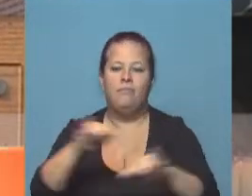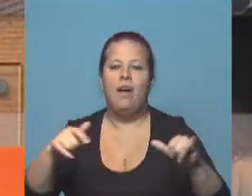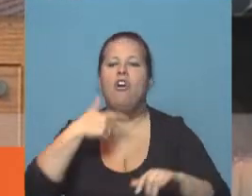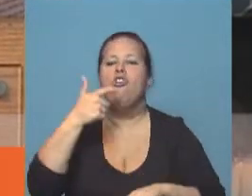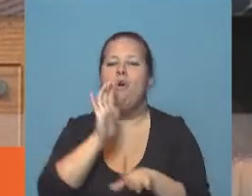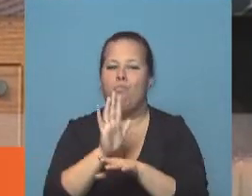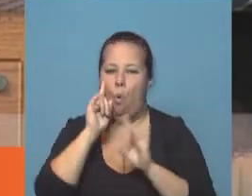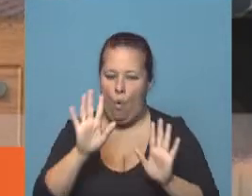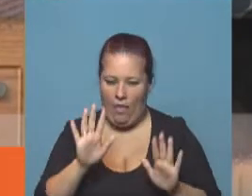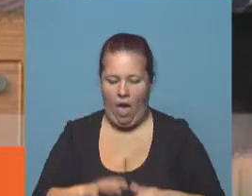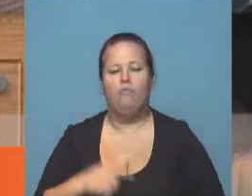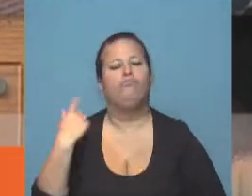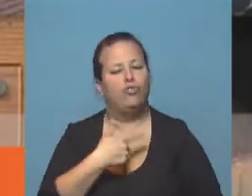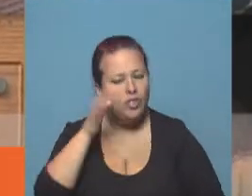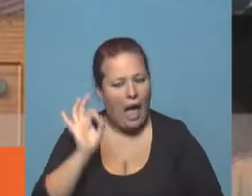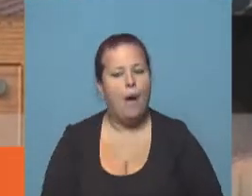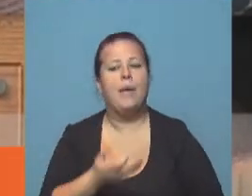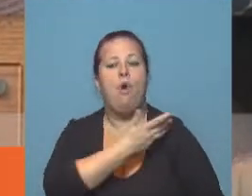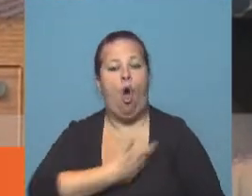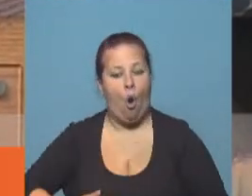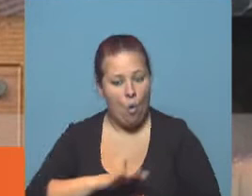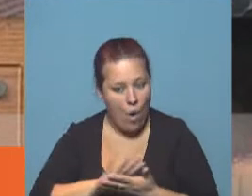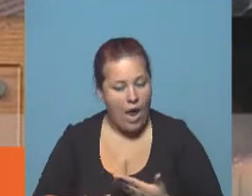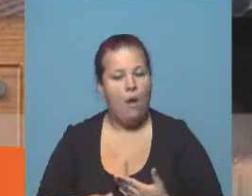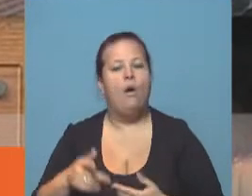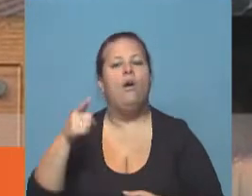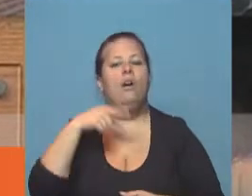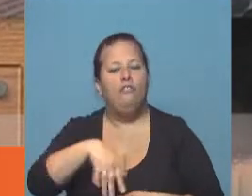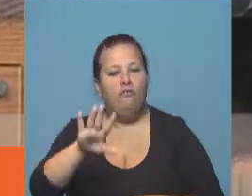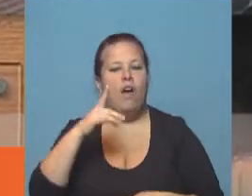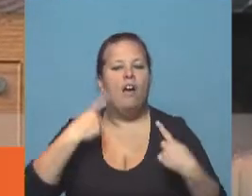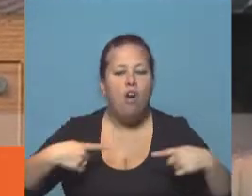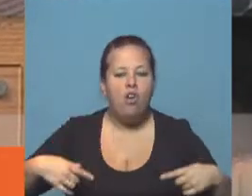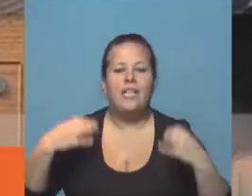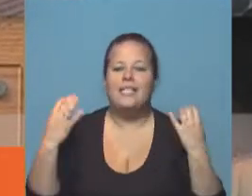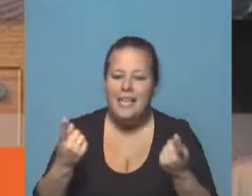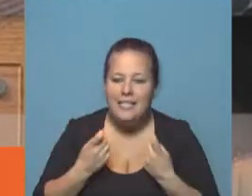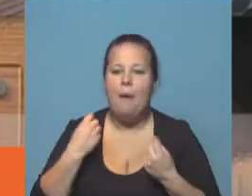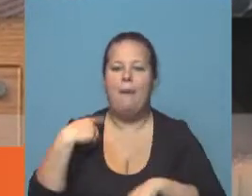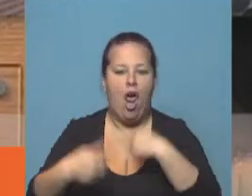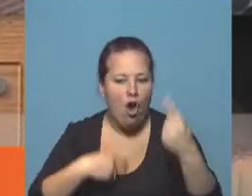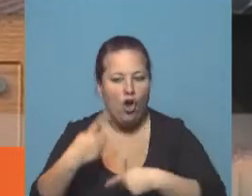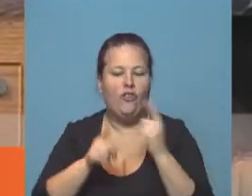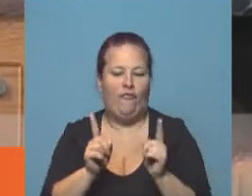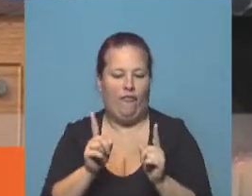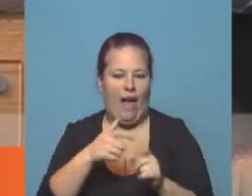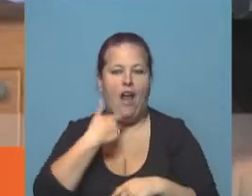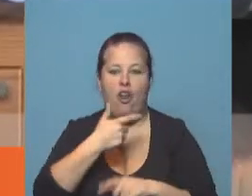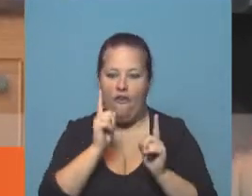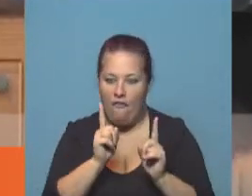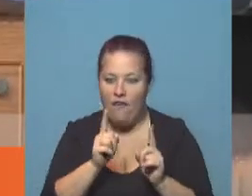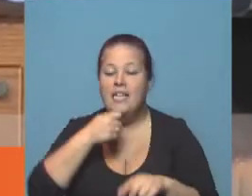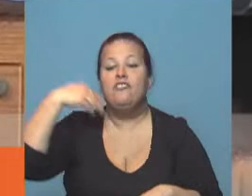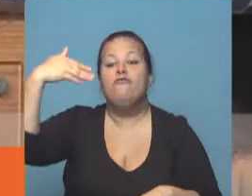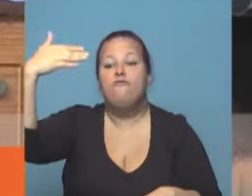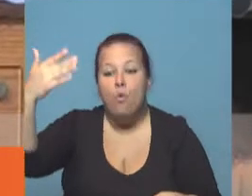rojas. Sabemos que nuestro gobierno llevó a cabo las medidas necesarias para que sigan aún vigentes y para que algún